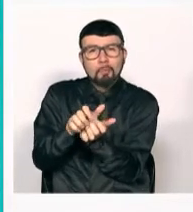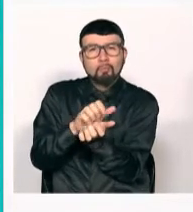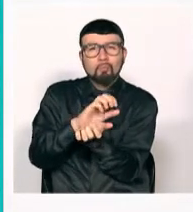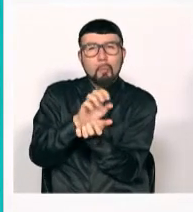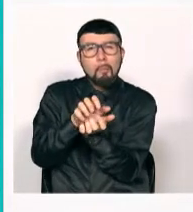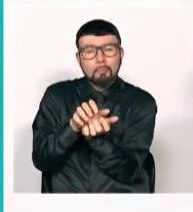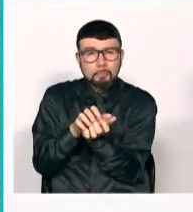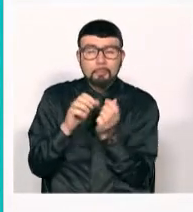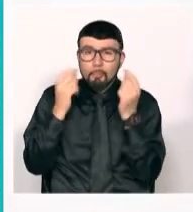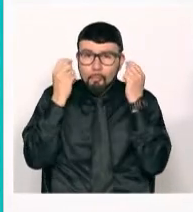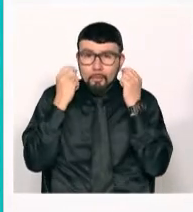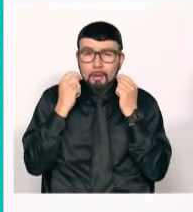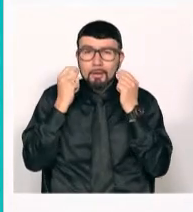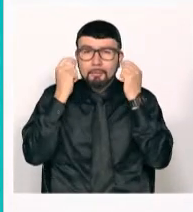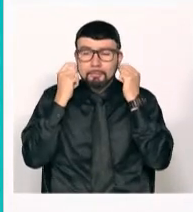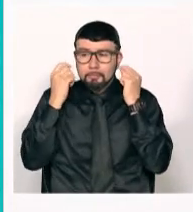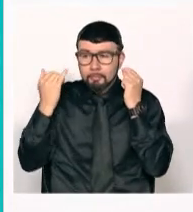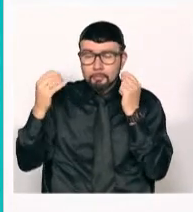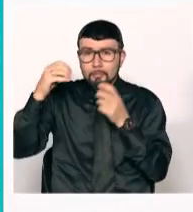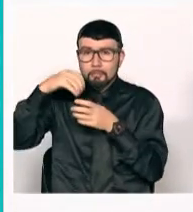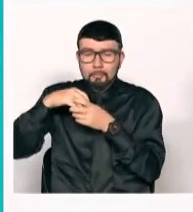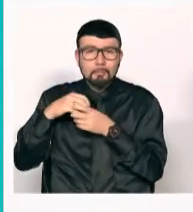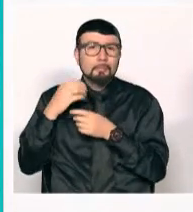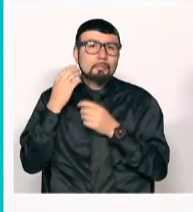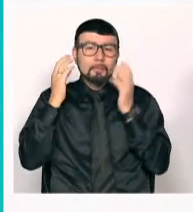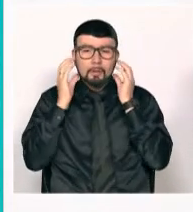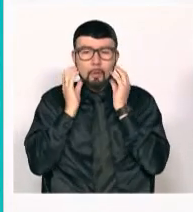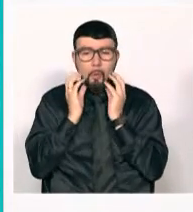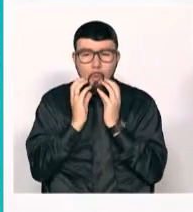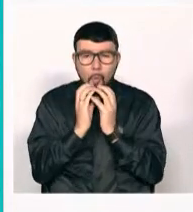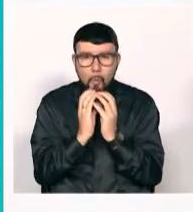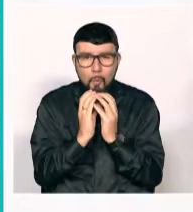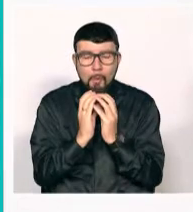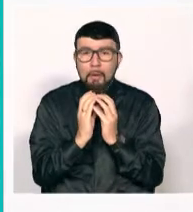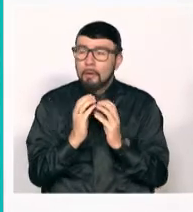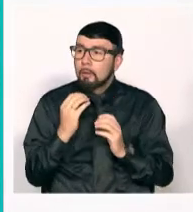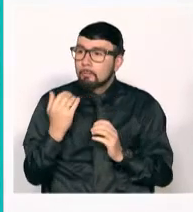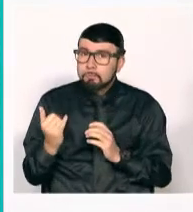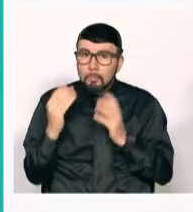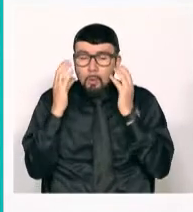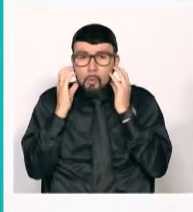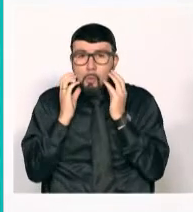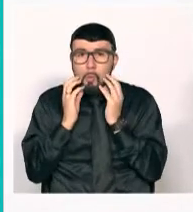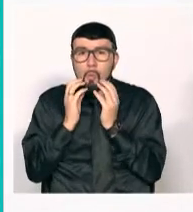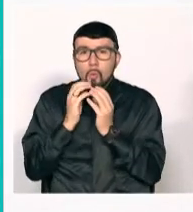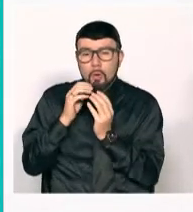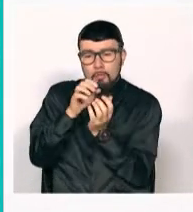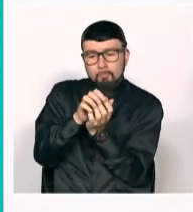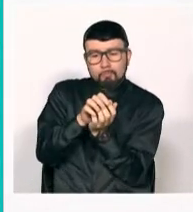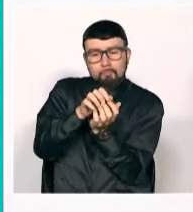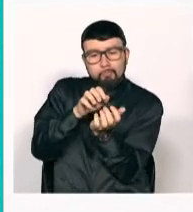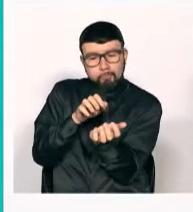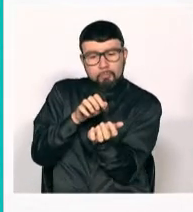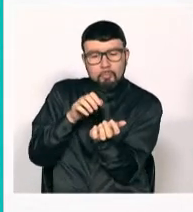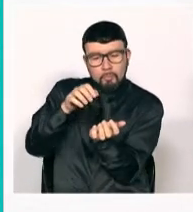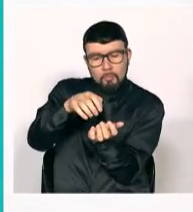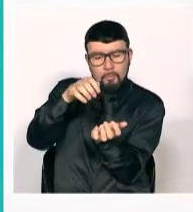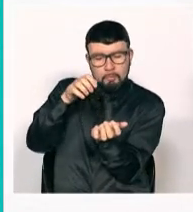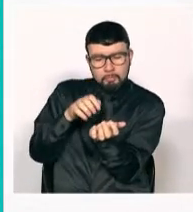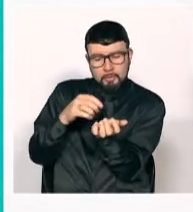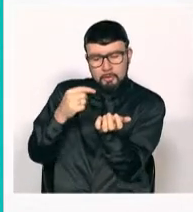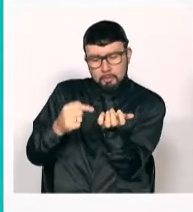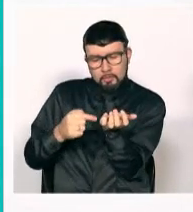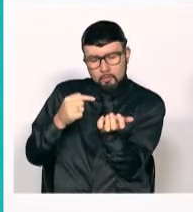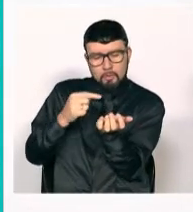la cavidad glenoidea del hueso temporal. Esta estructura está separada por el disco articular,